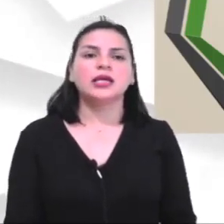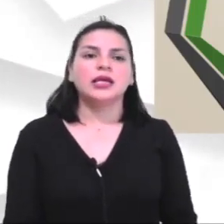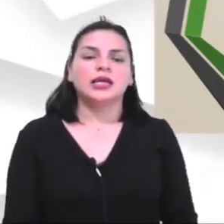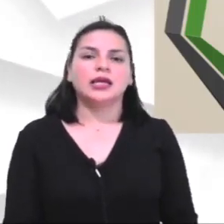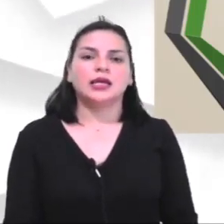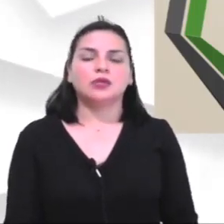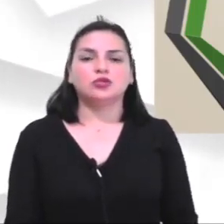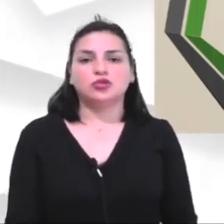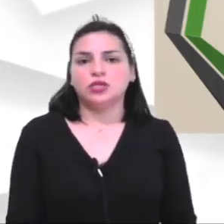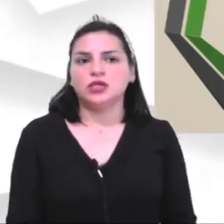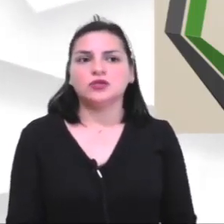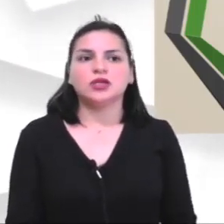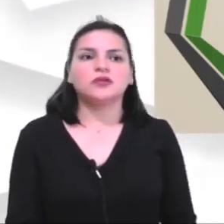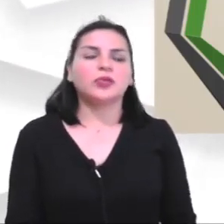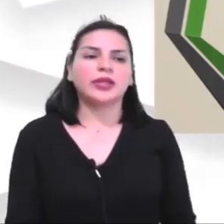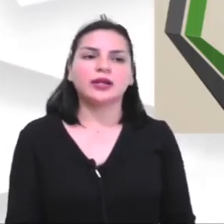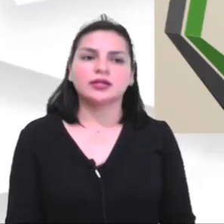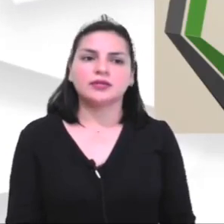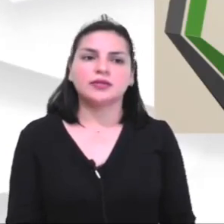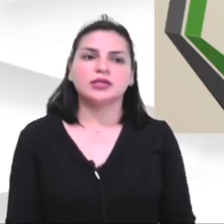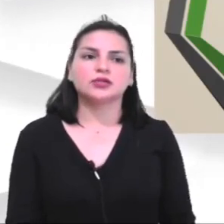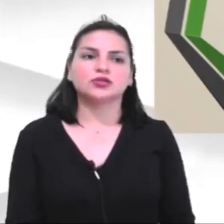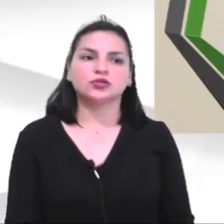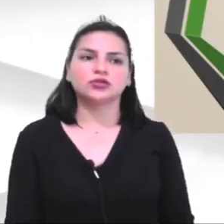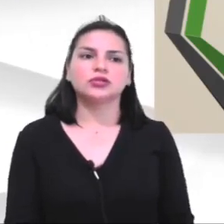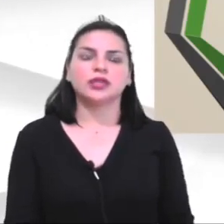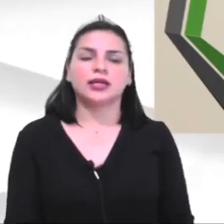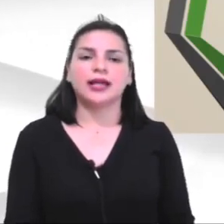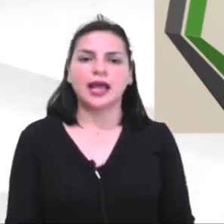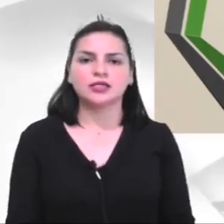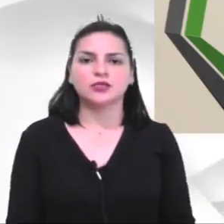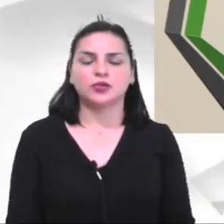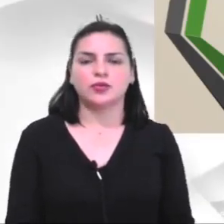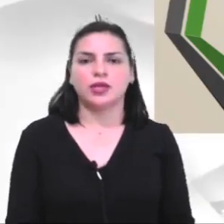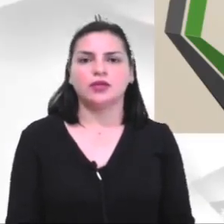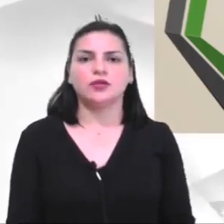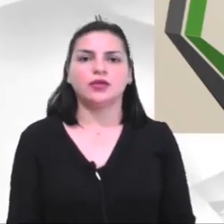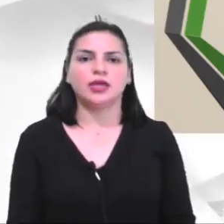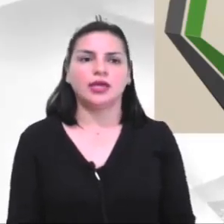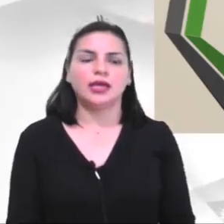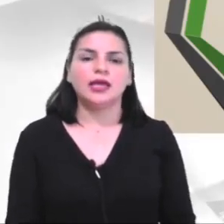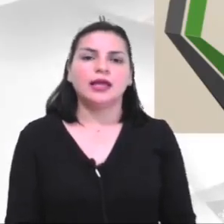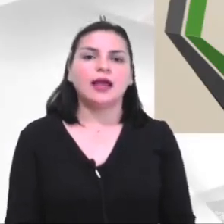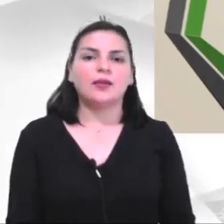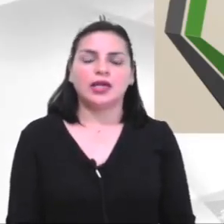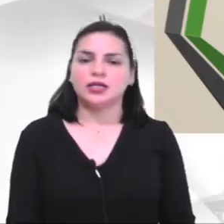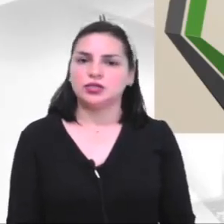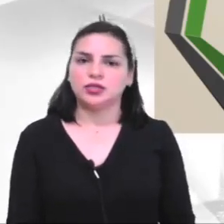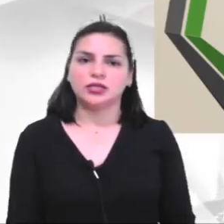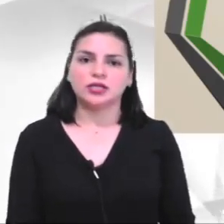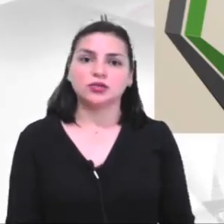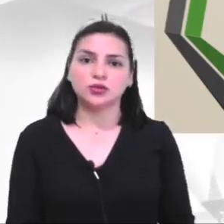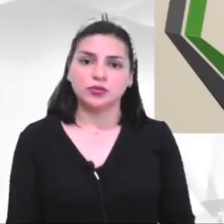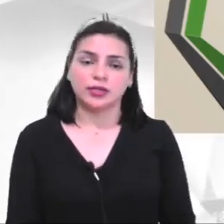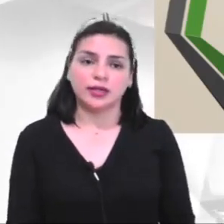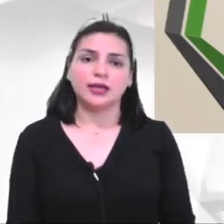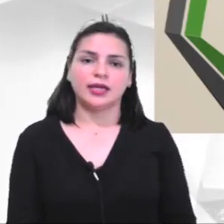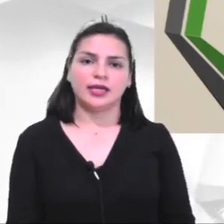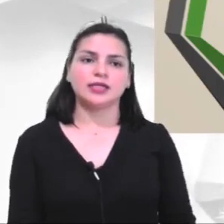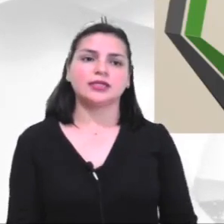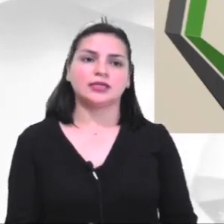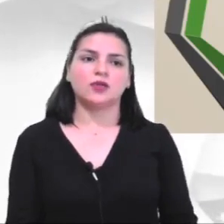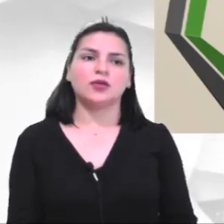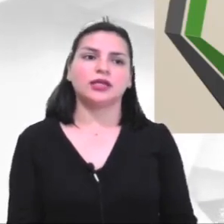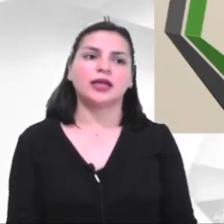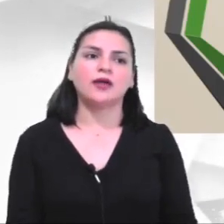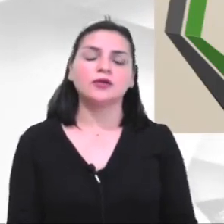alumnos, muchos niños que no pueden recibir sus clases por medio de las aplicaciones de Zoom, ¿verdad? Que